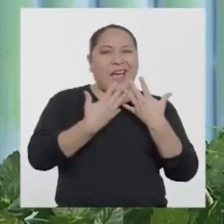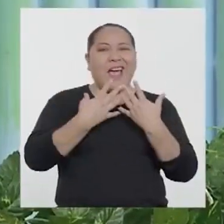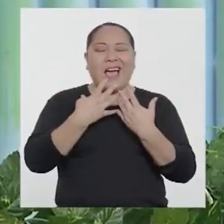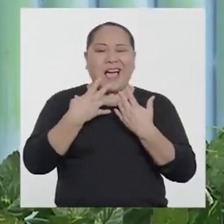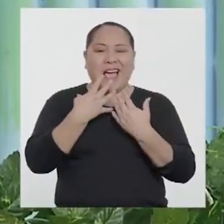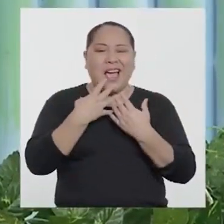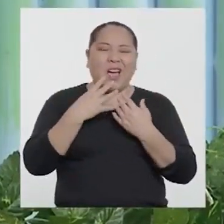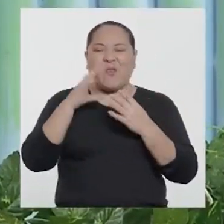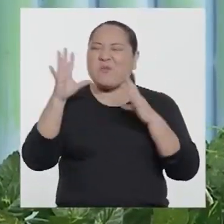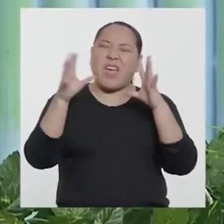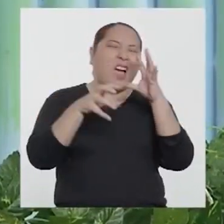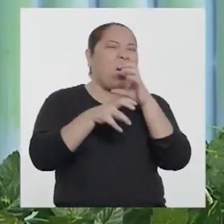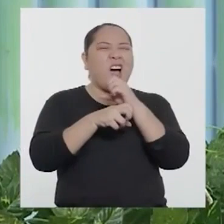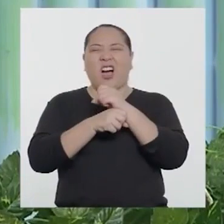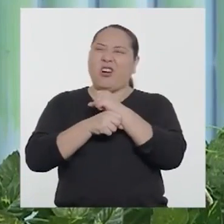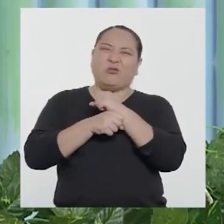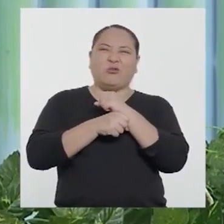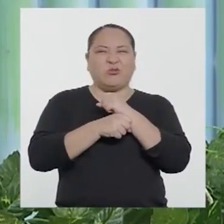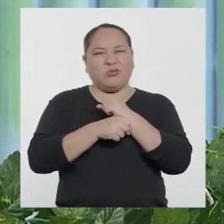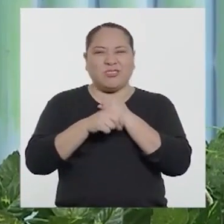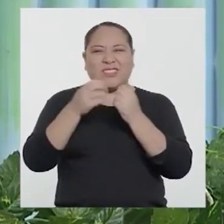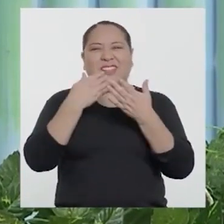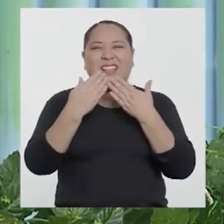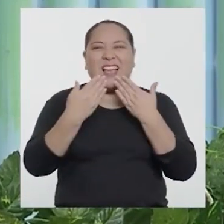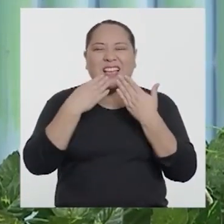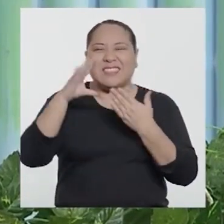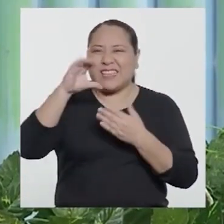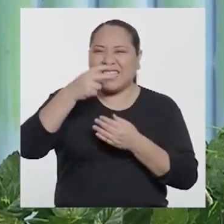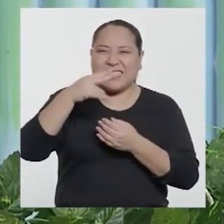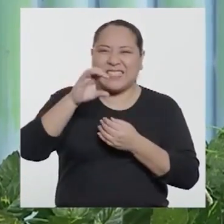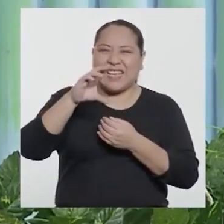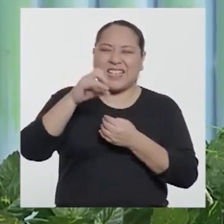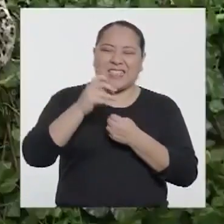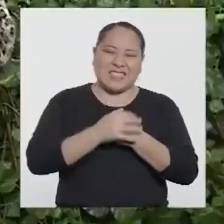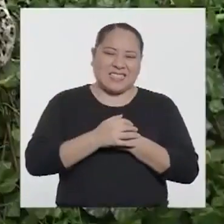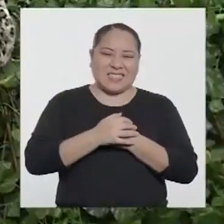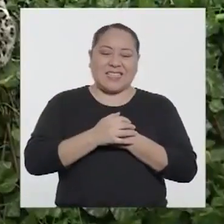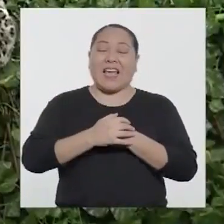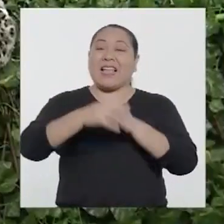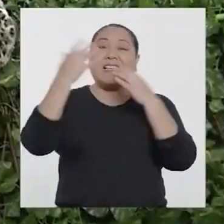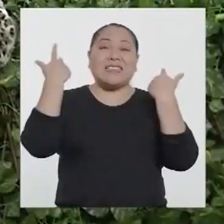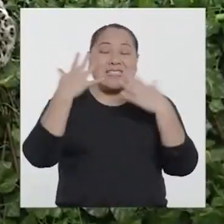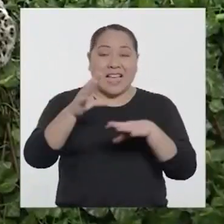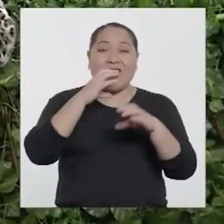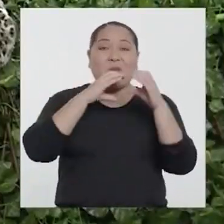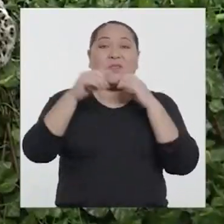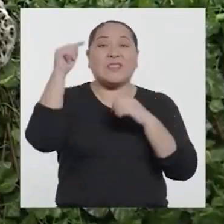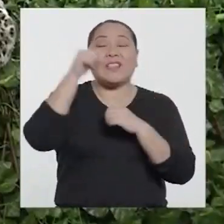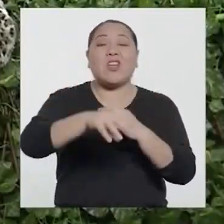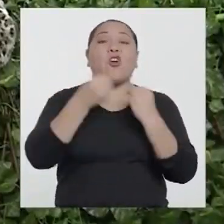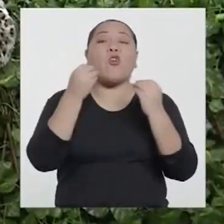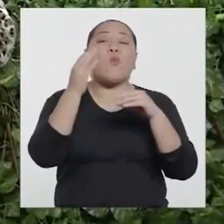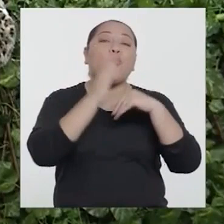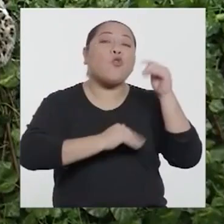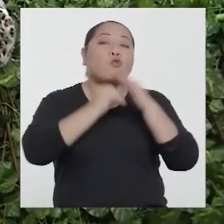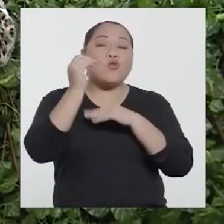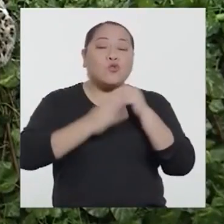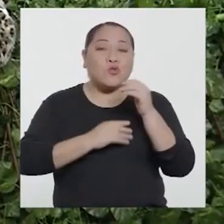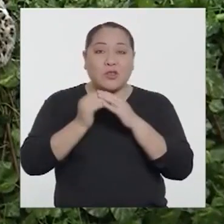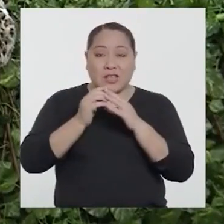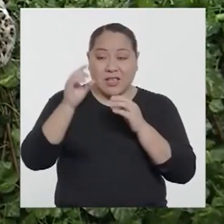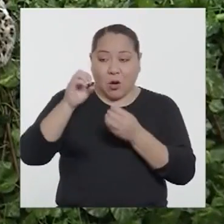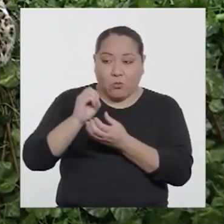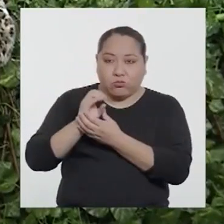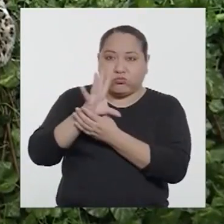¡Guau! Digo, ¡miau! ¡Gracias, Chechi! Y como ya hablamos sobre cómo construir